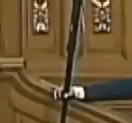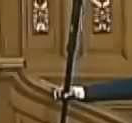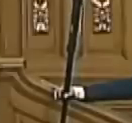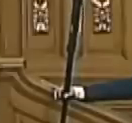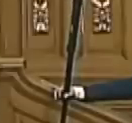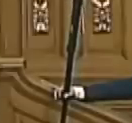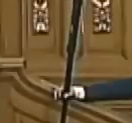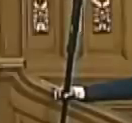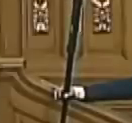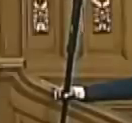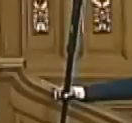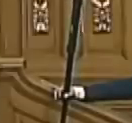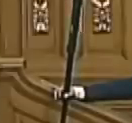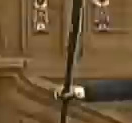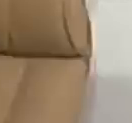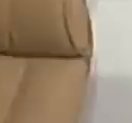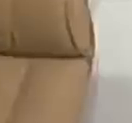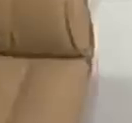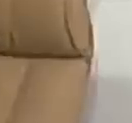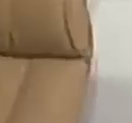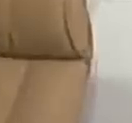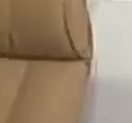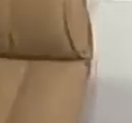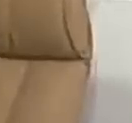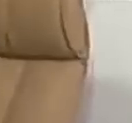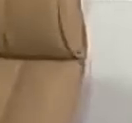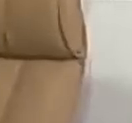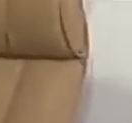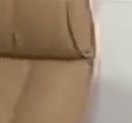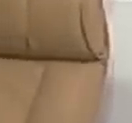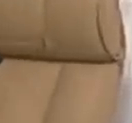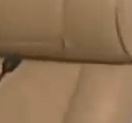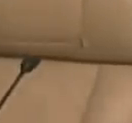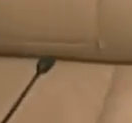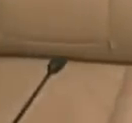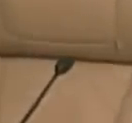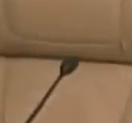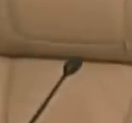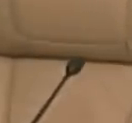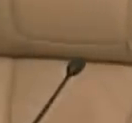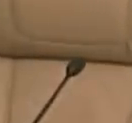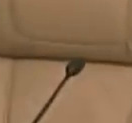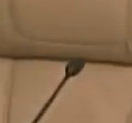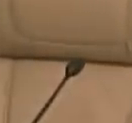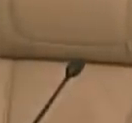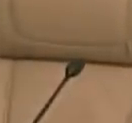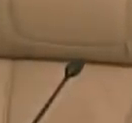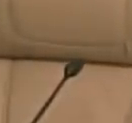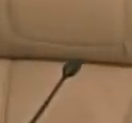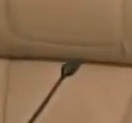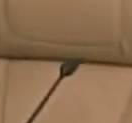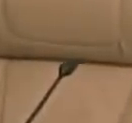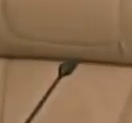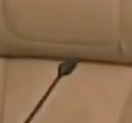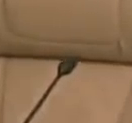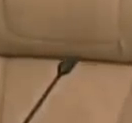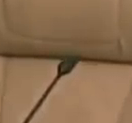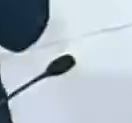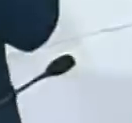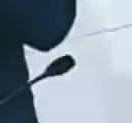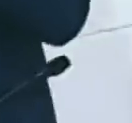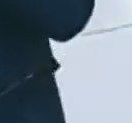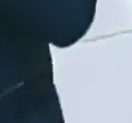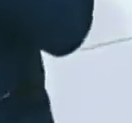que se parara un español, un portugués, un francés y dijera: es